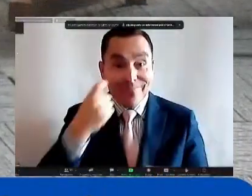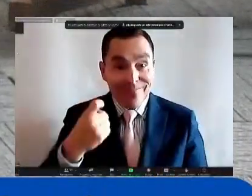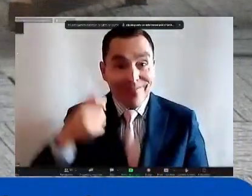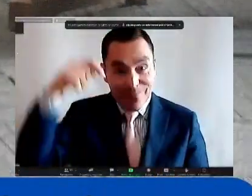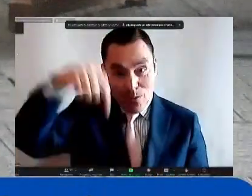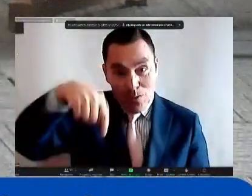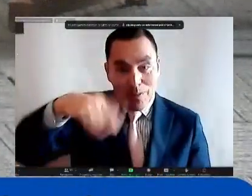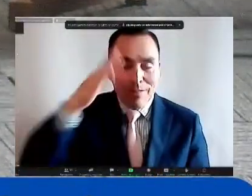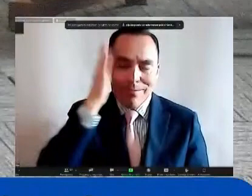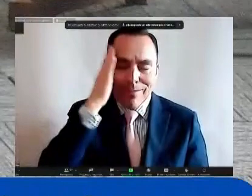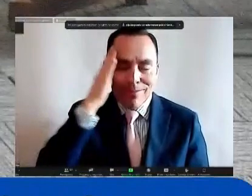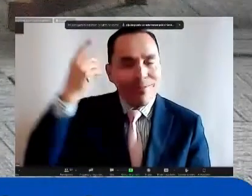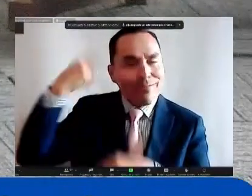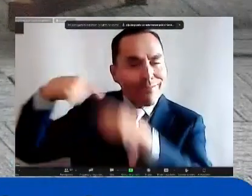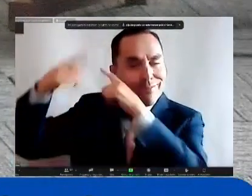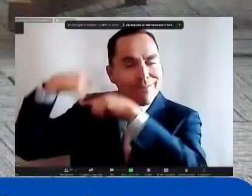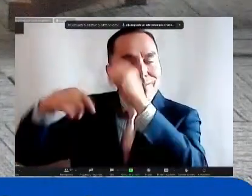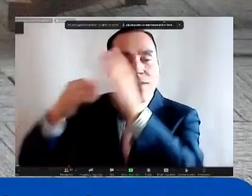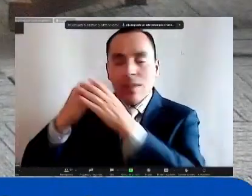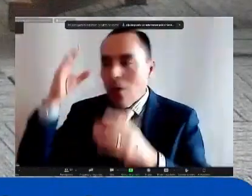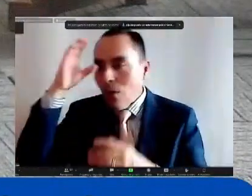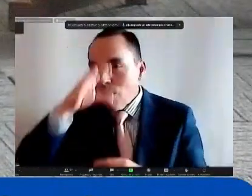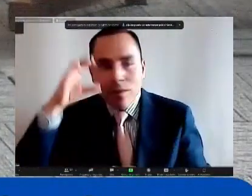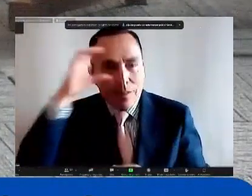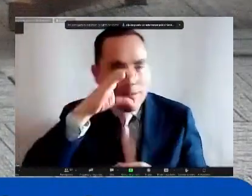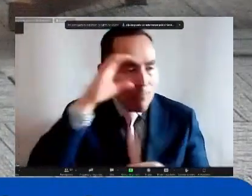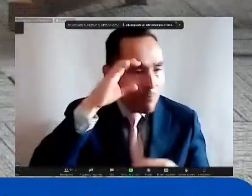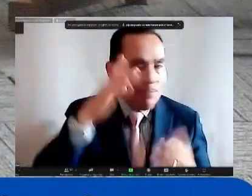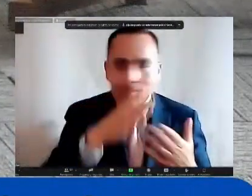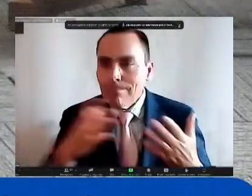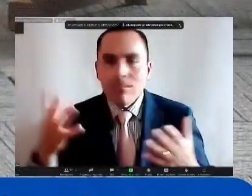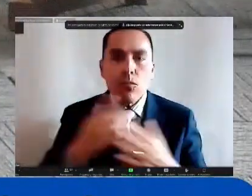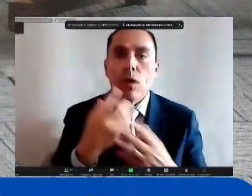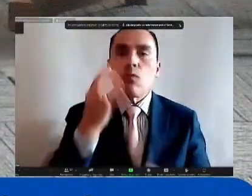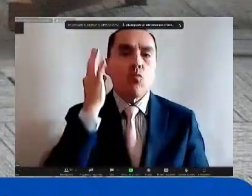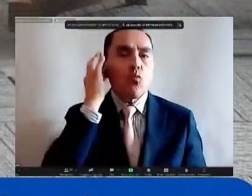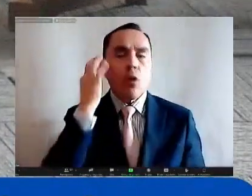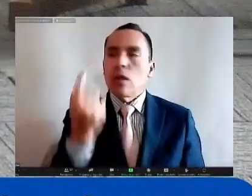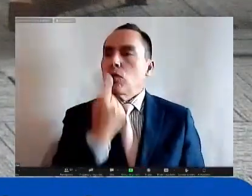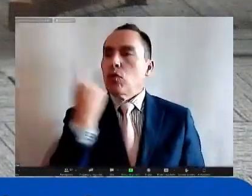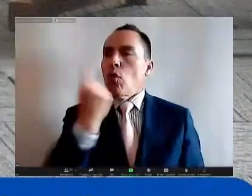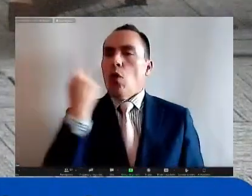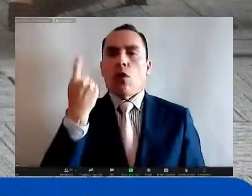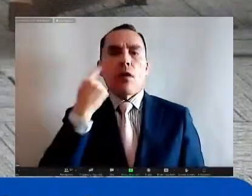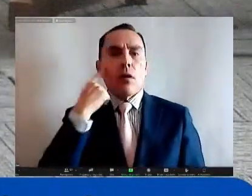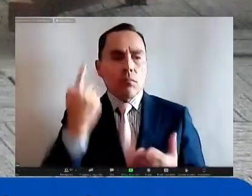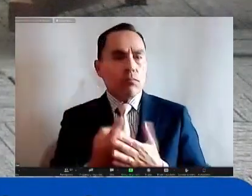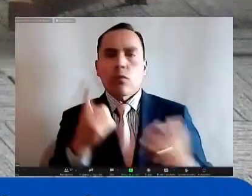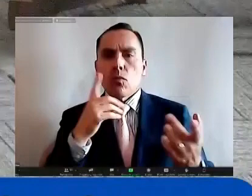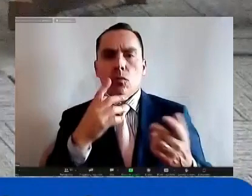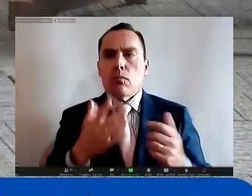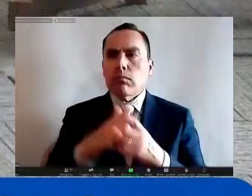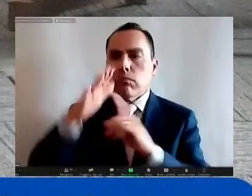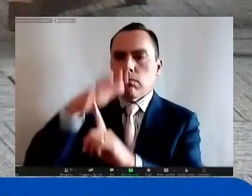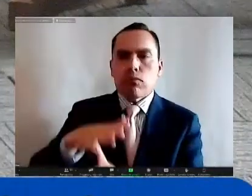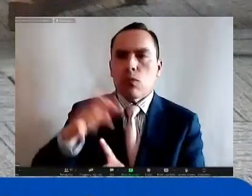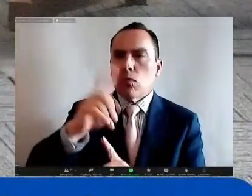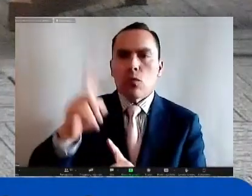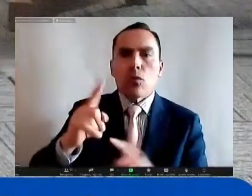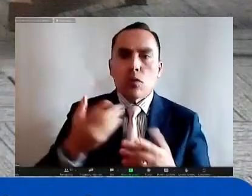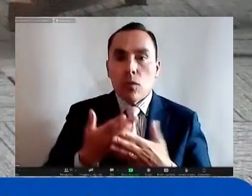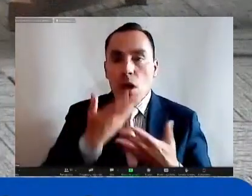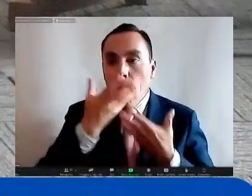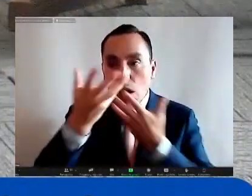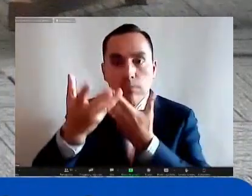origen en la búsqueda por la plena autonomía de las mujeres en la vida social, expresada, entre otras